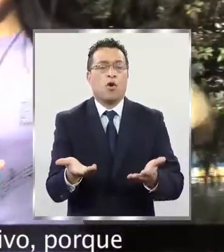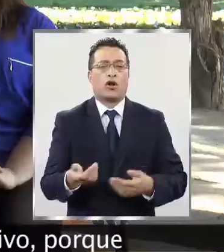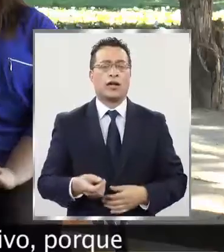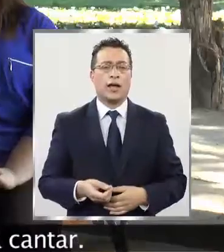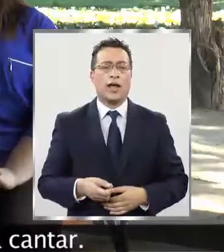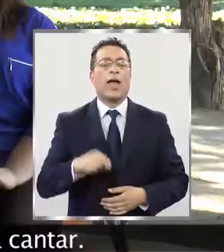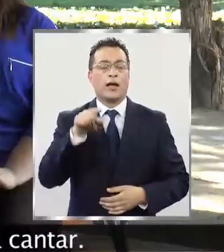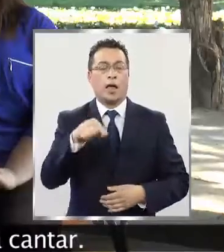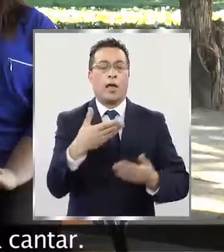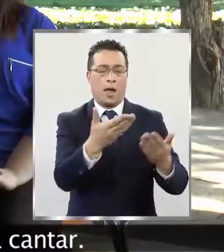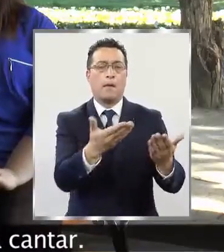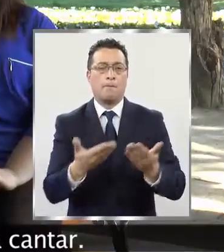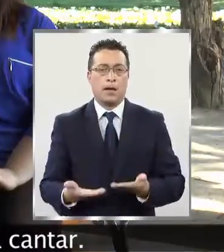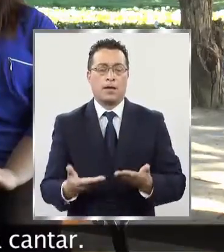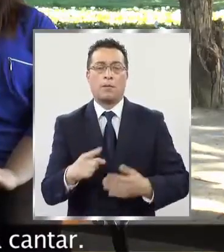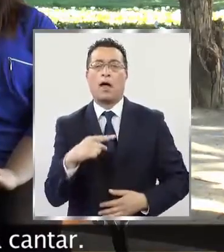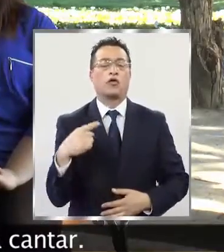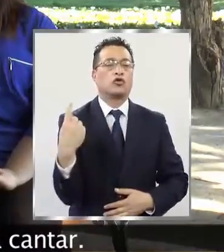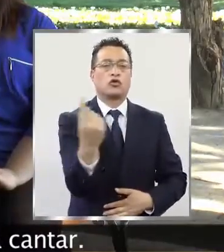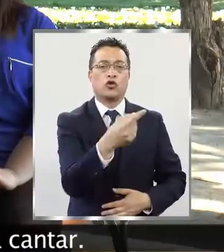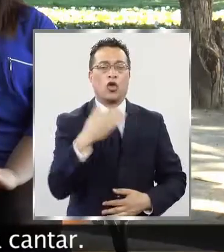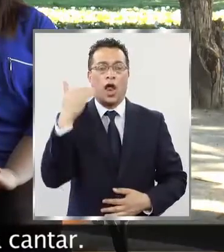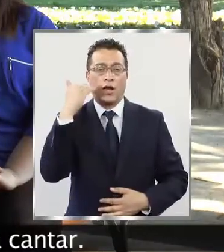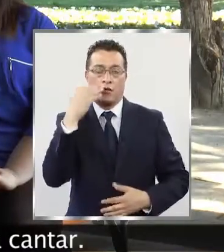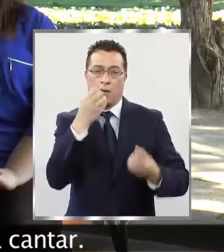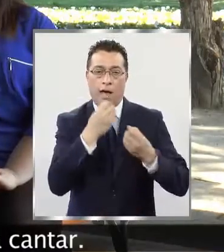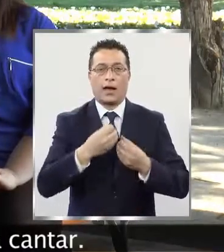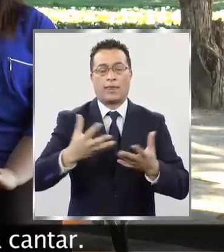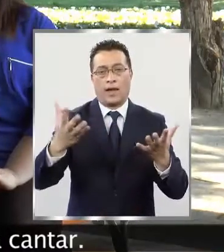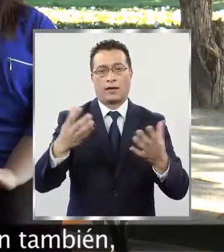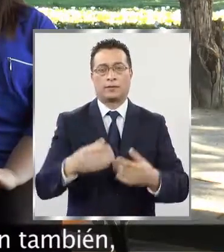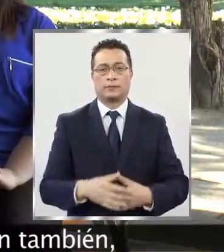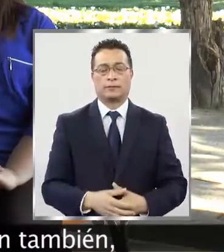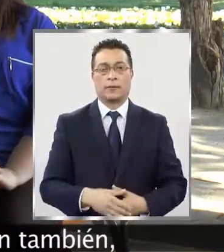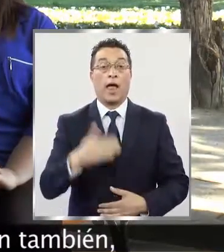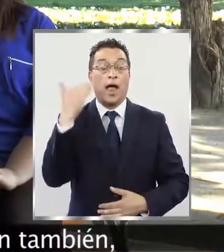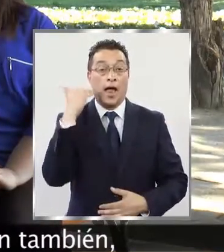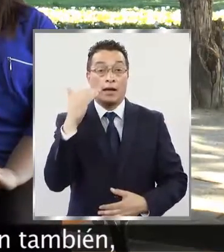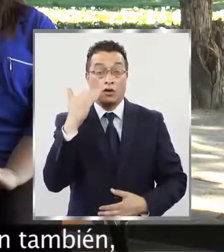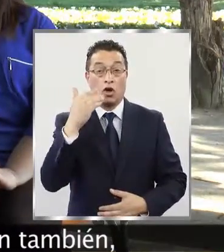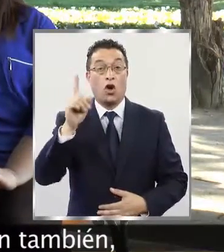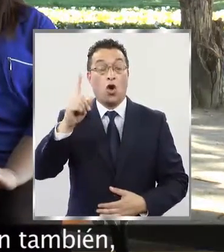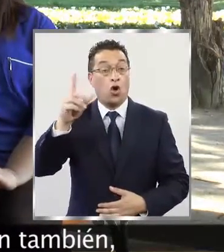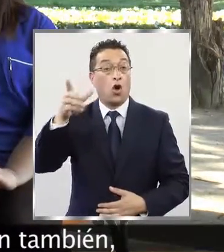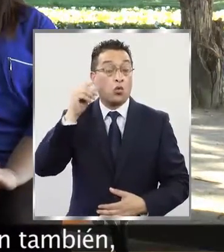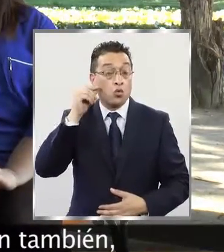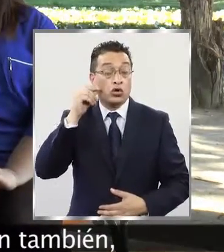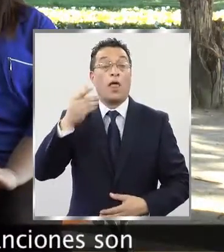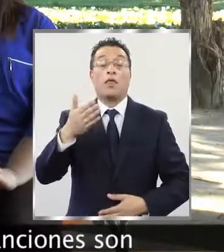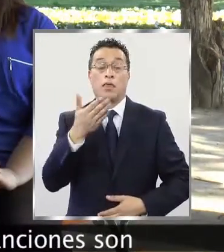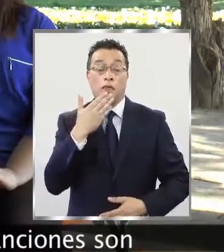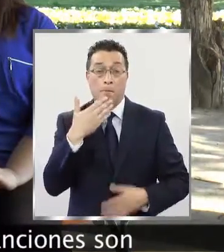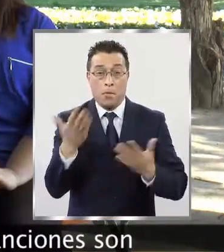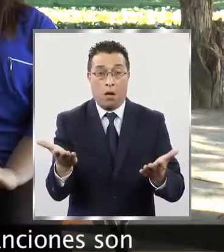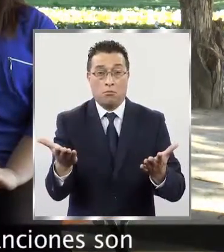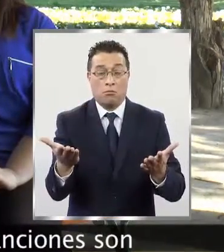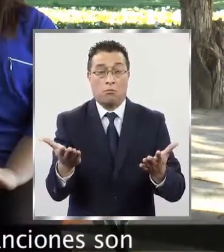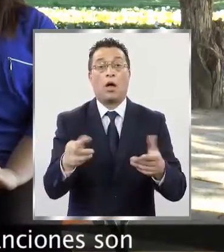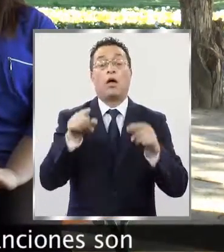porque invita a todos los niños a cantar, a los niños que nos gustan también porque